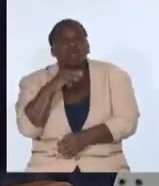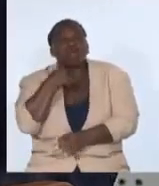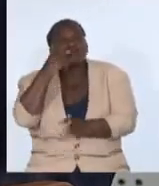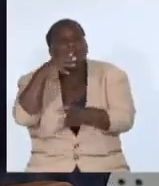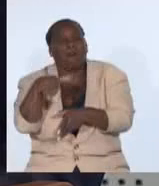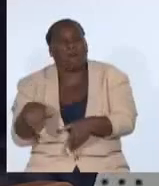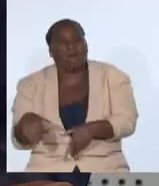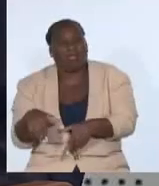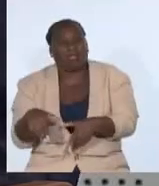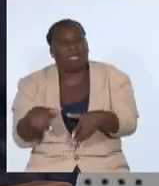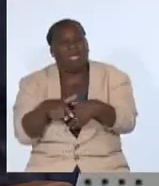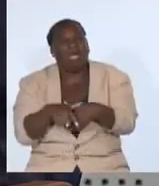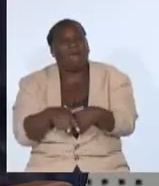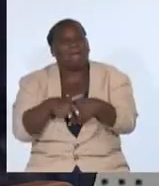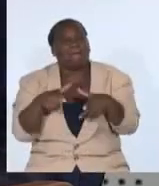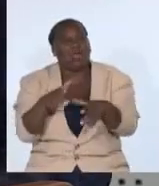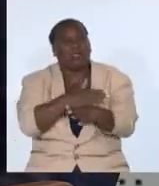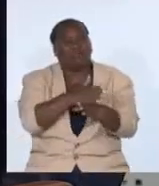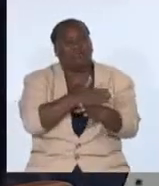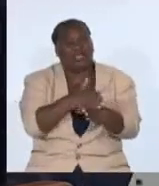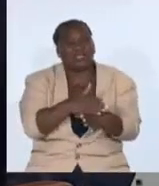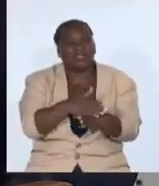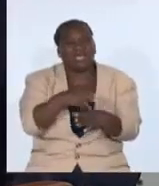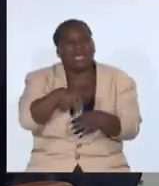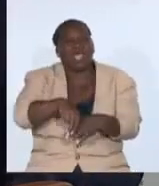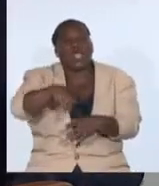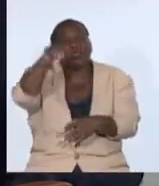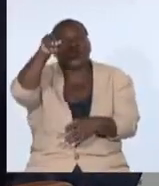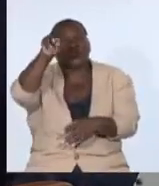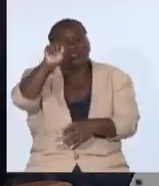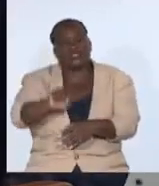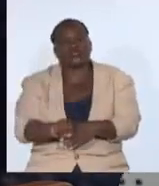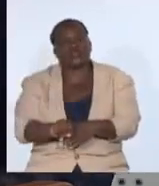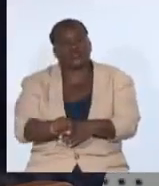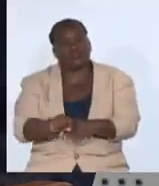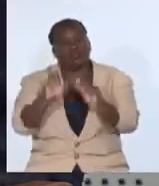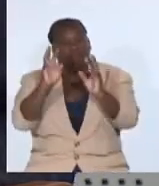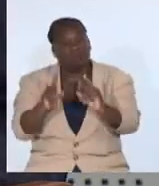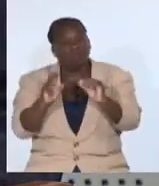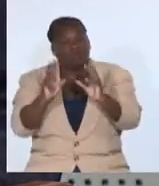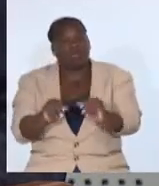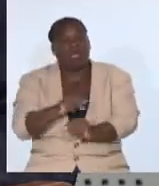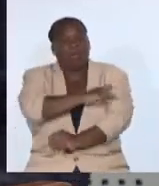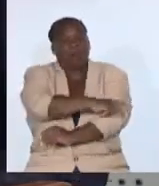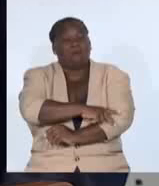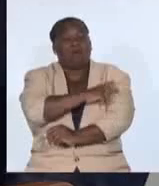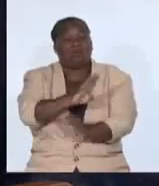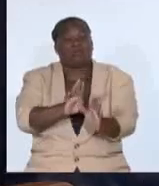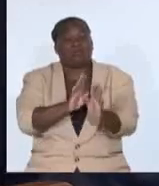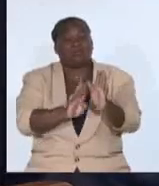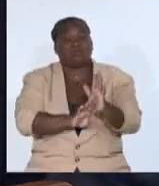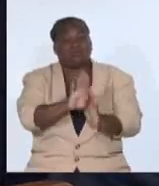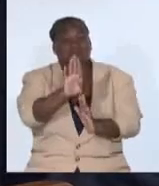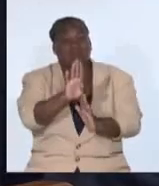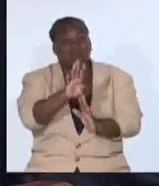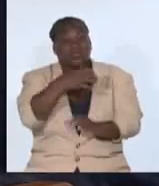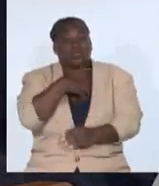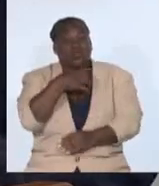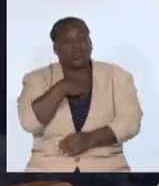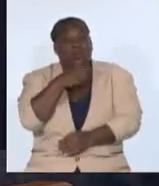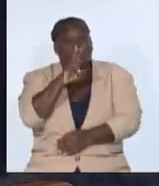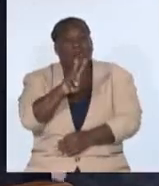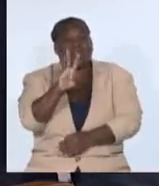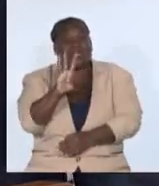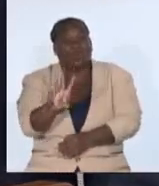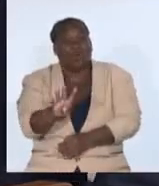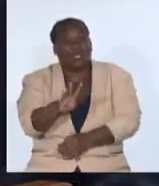entre el norte y el sur como resultado los países en desarrollo solo llegaron a disponer de 24 dosis